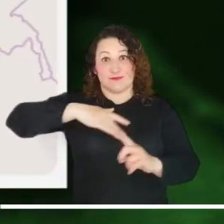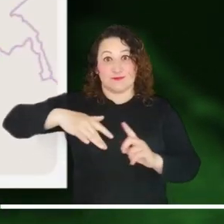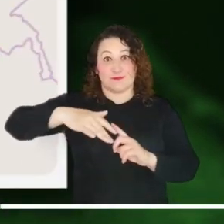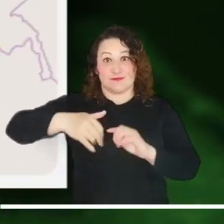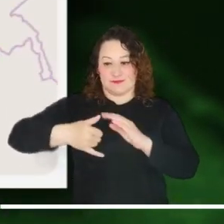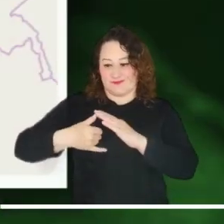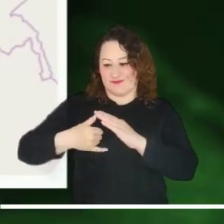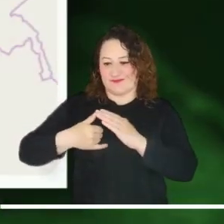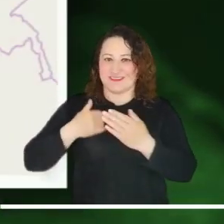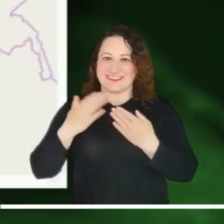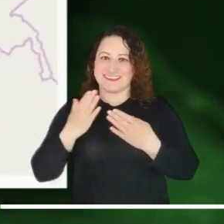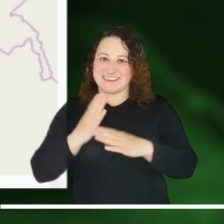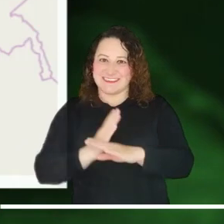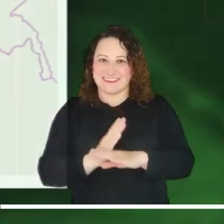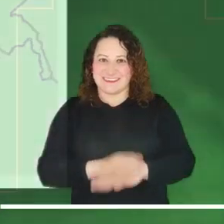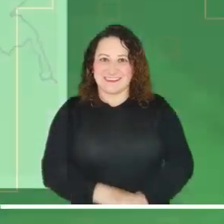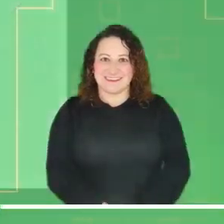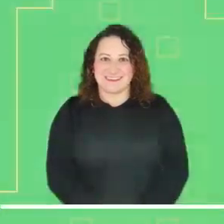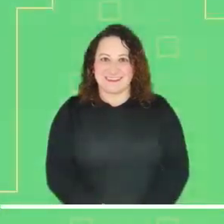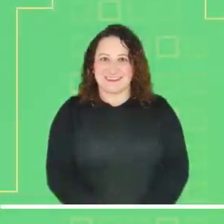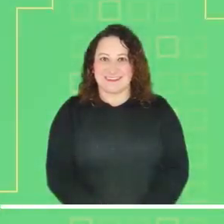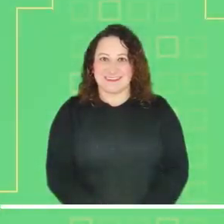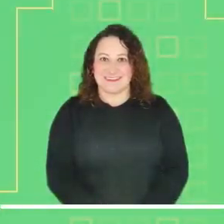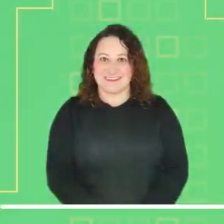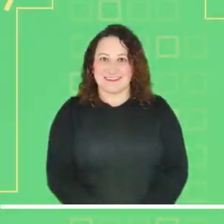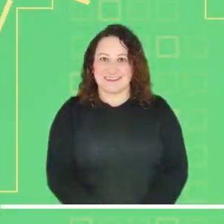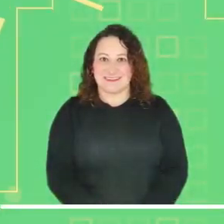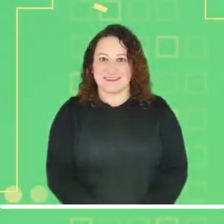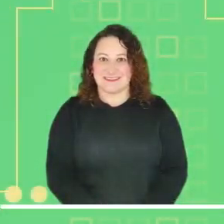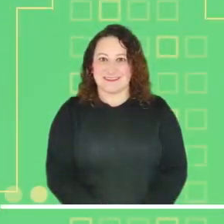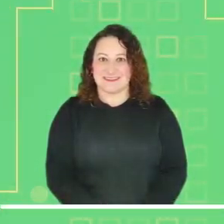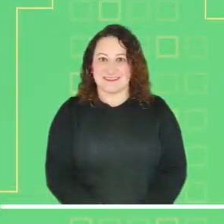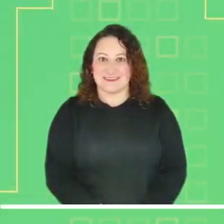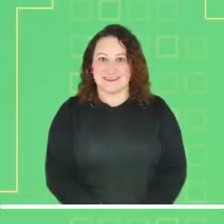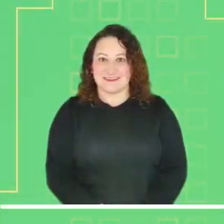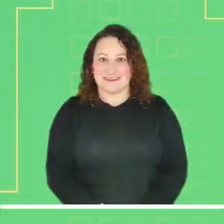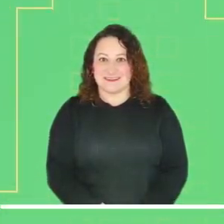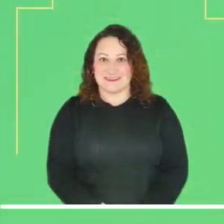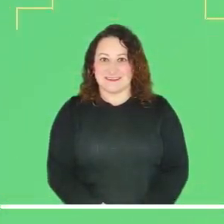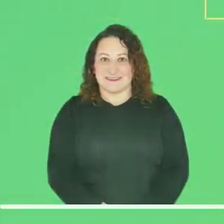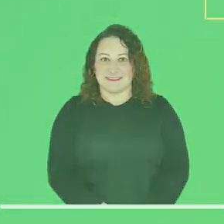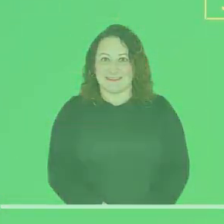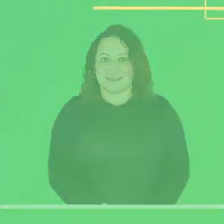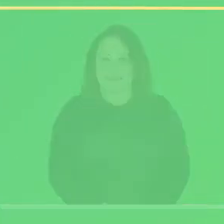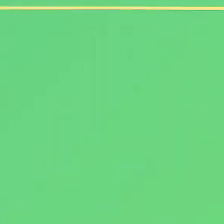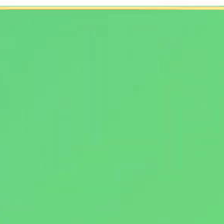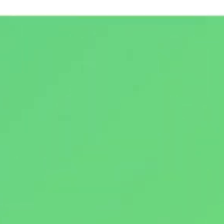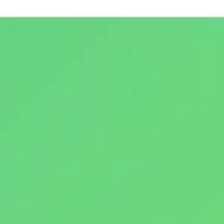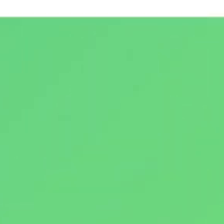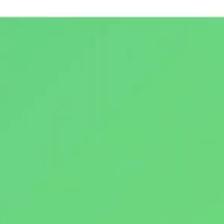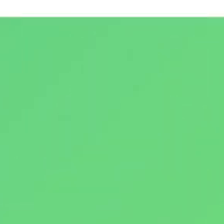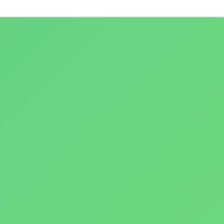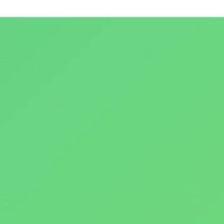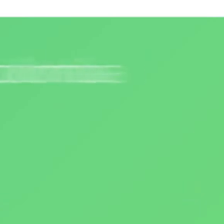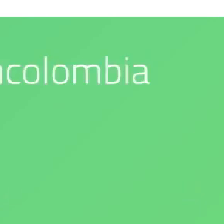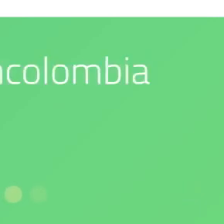Meta, Casanare y Putumayo. Síguenos en nuestras redes sociales. Nuestro